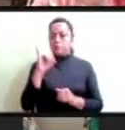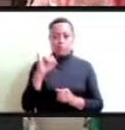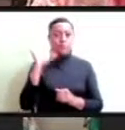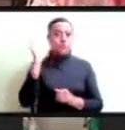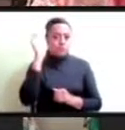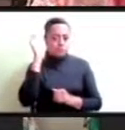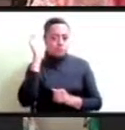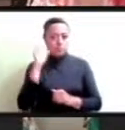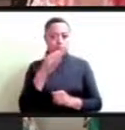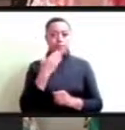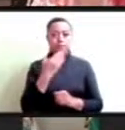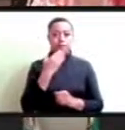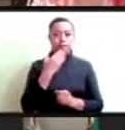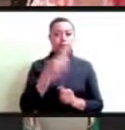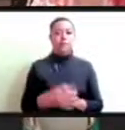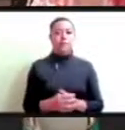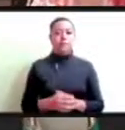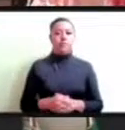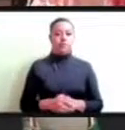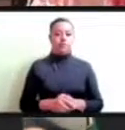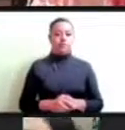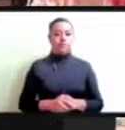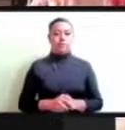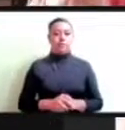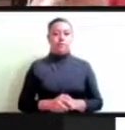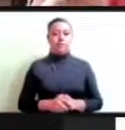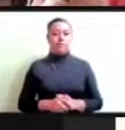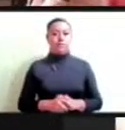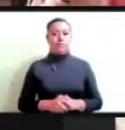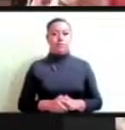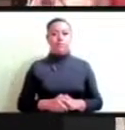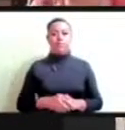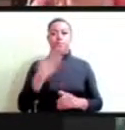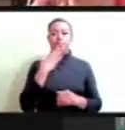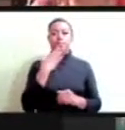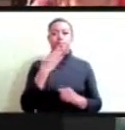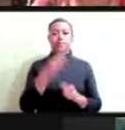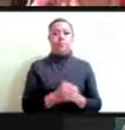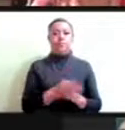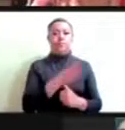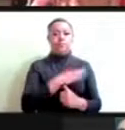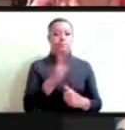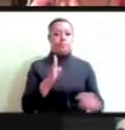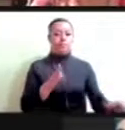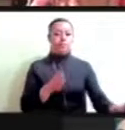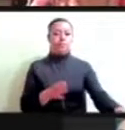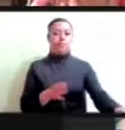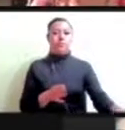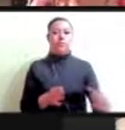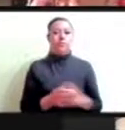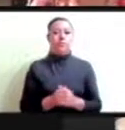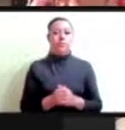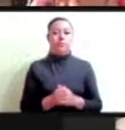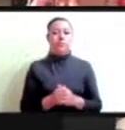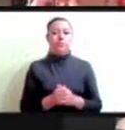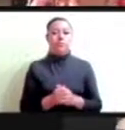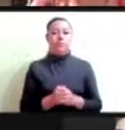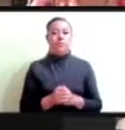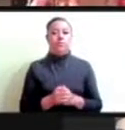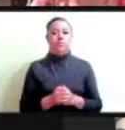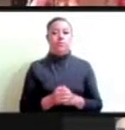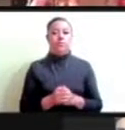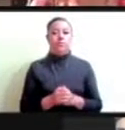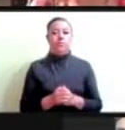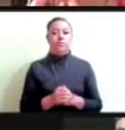escucha muy bien. Ah, muy bien. Bueno, entonces, fue desechado, no fue